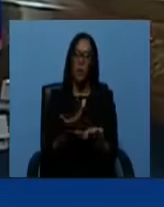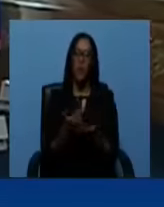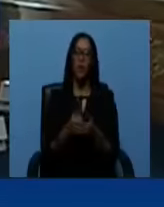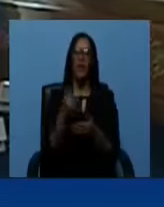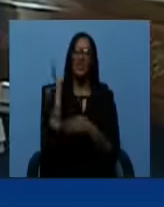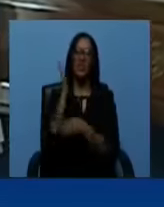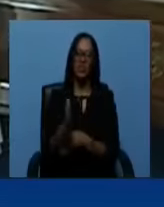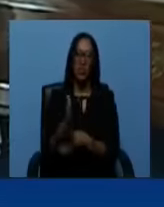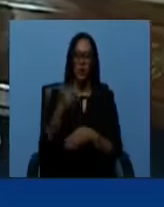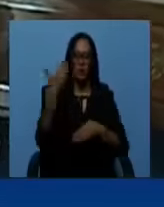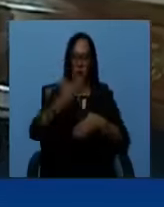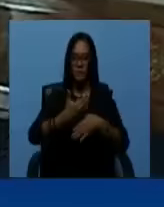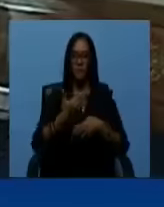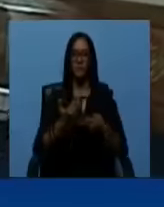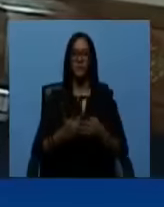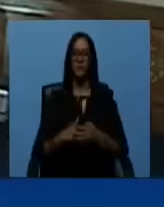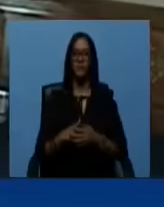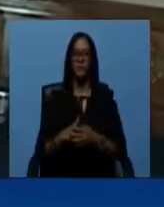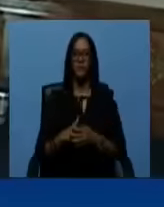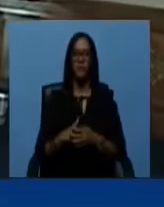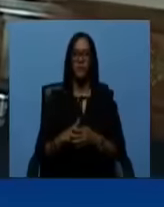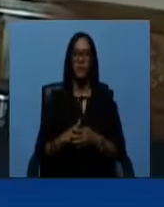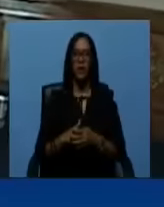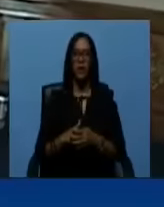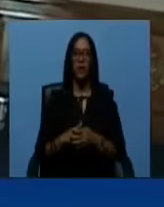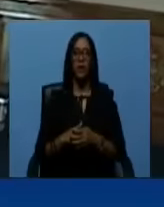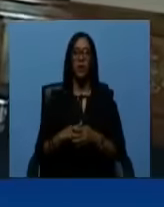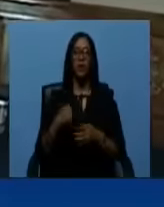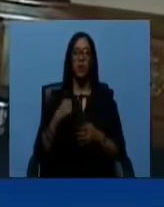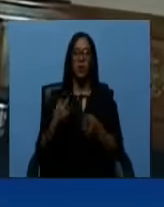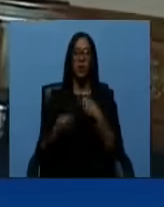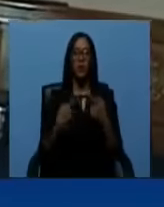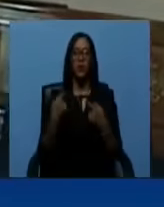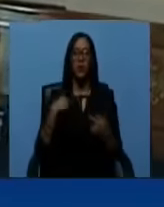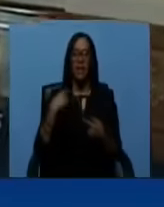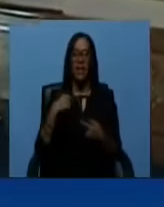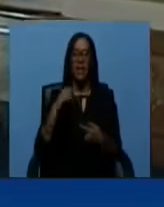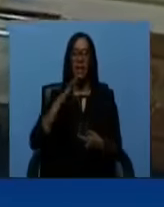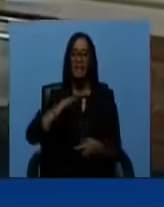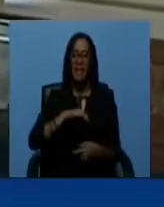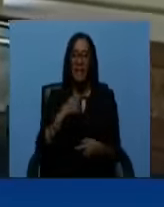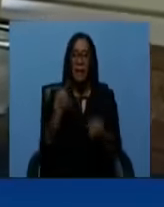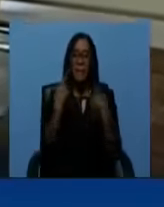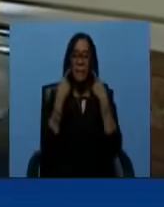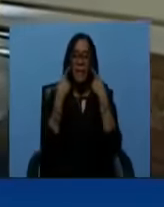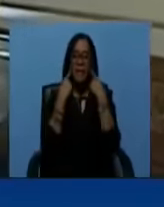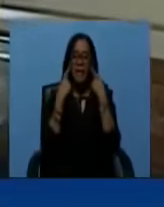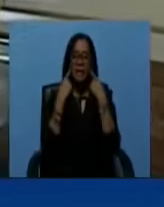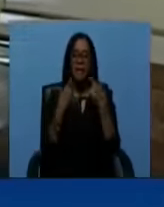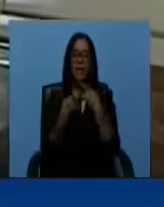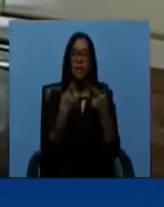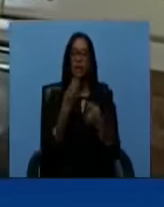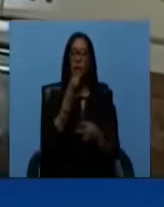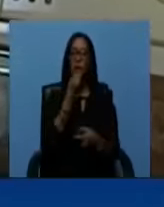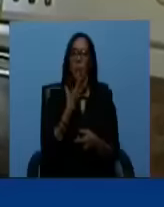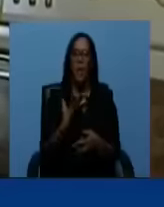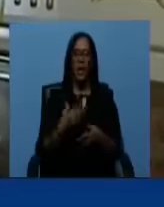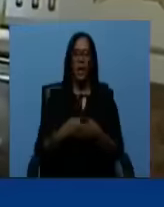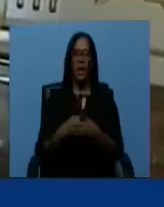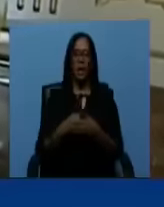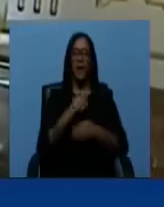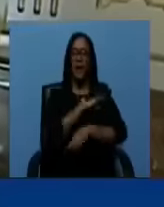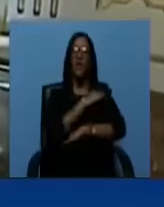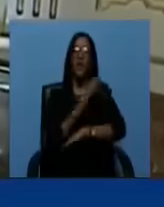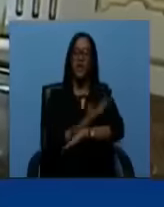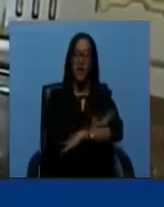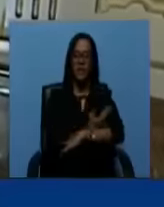las sanciones. Son fenómenos que uno tiene que estar, mira, pendiente de las cosas buenas para